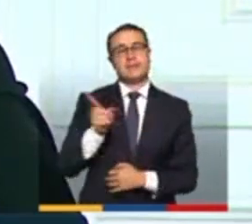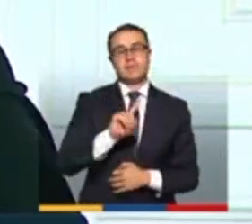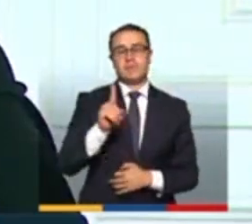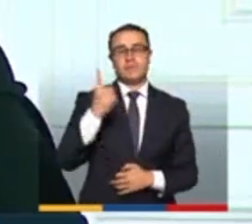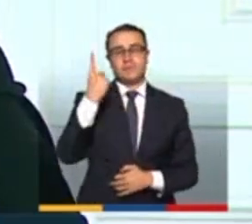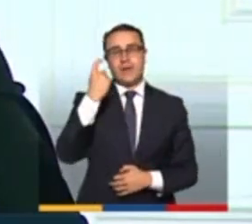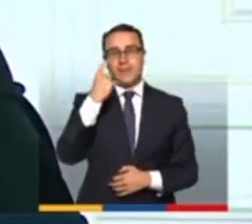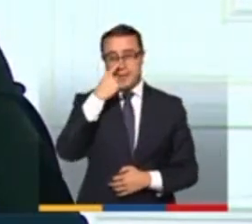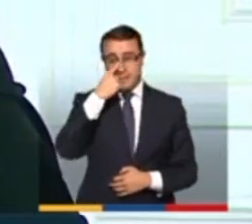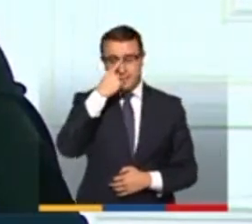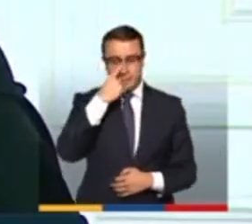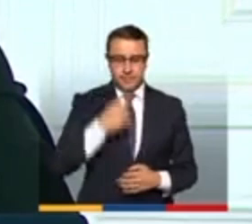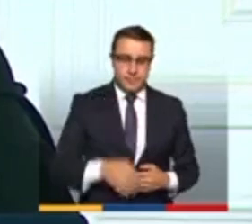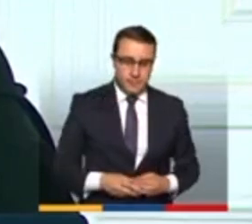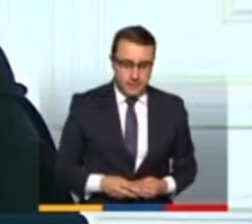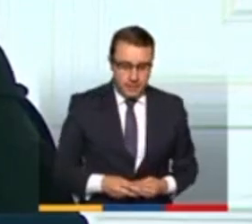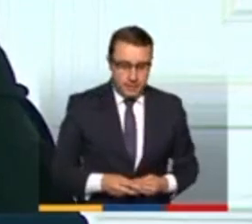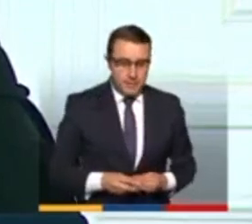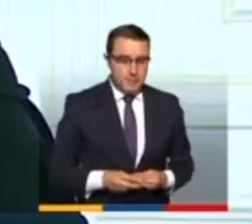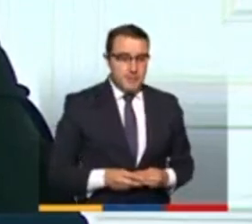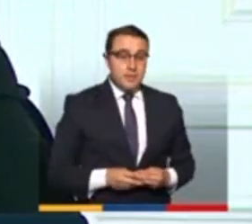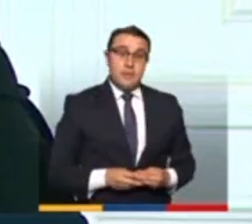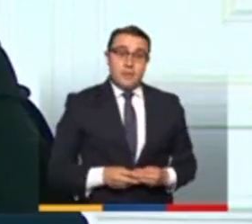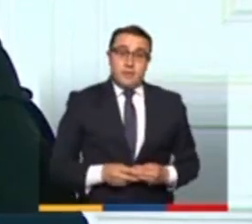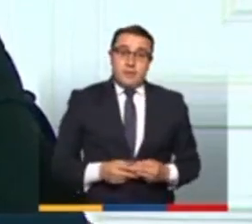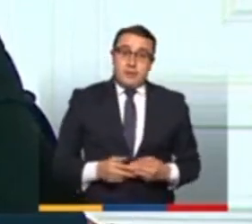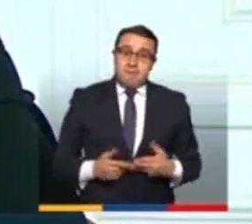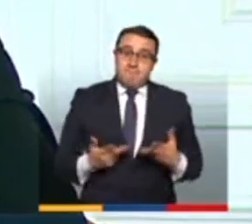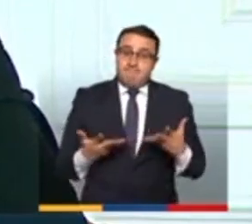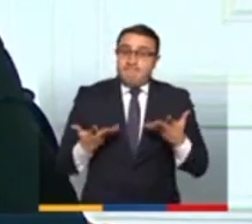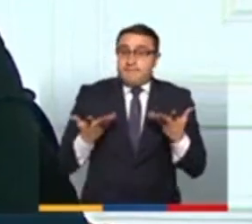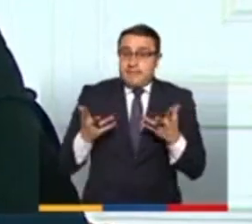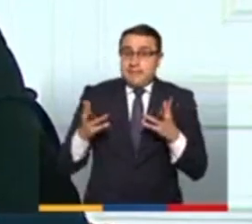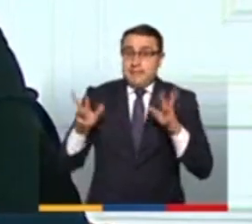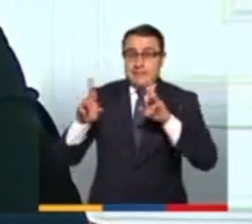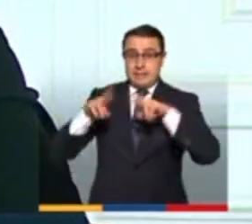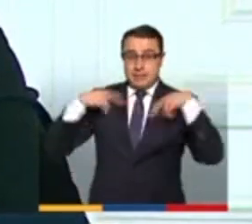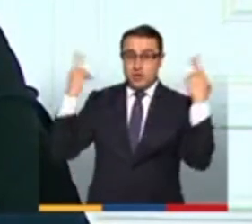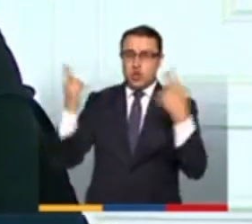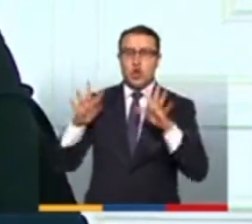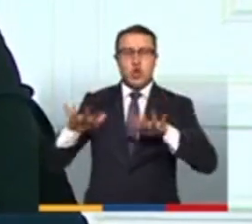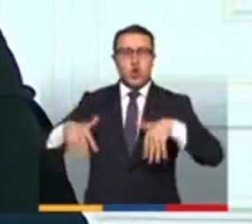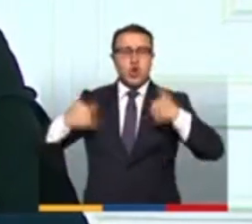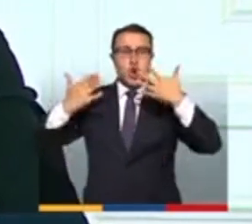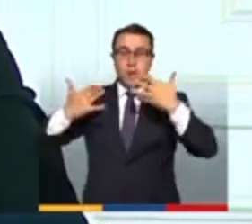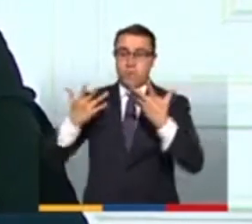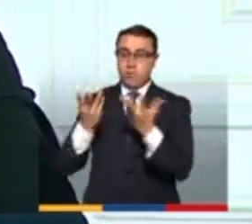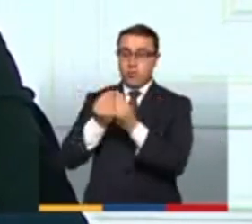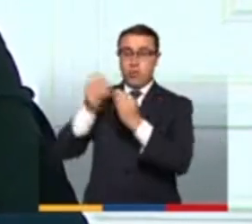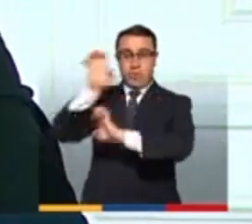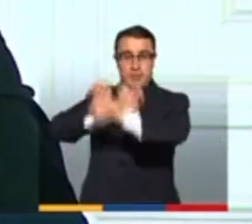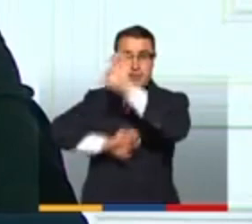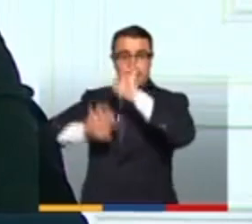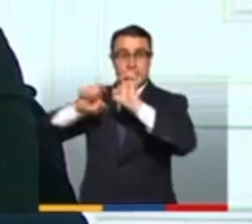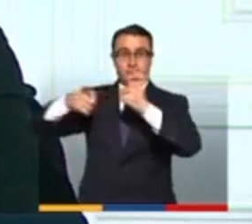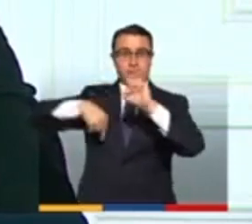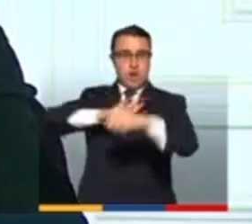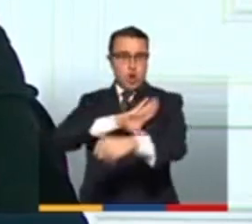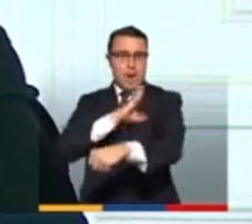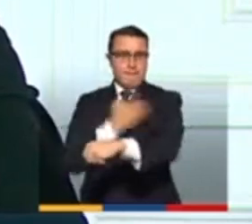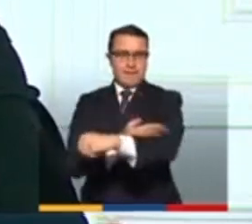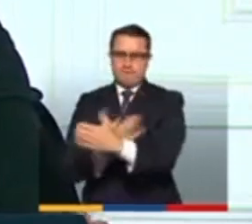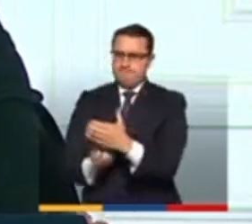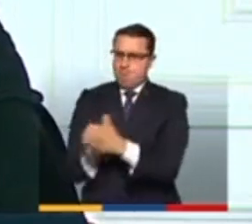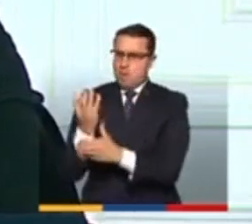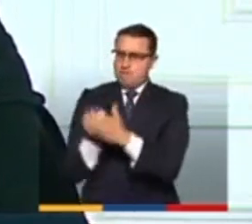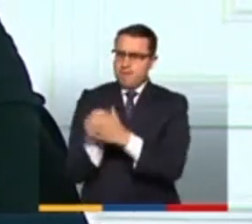que tiene que ver con cómo ampliar la capacidad industrial del sector defensa, su capacidad productiva,